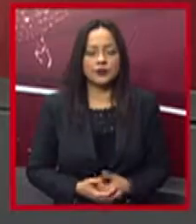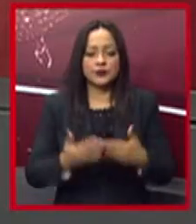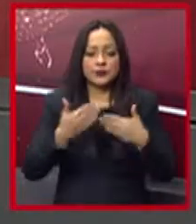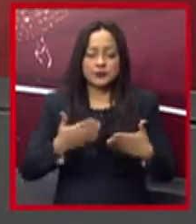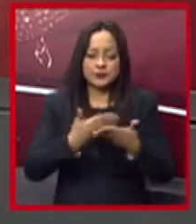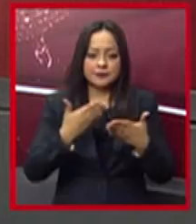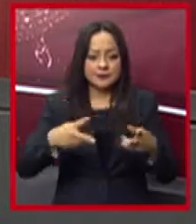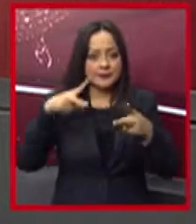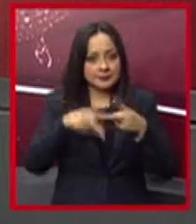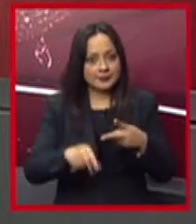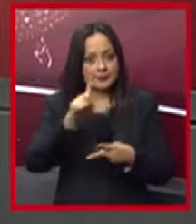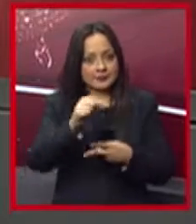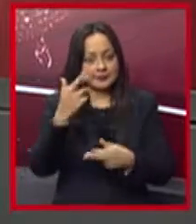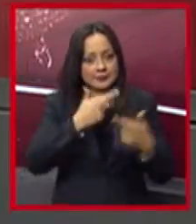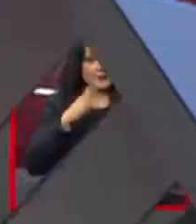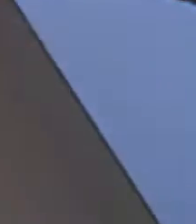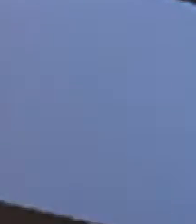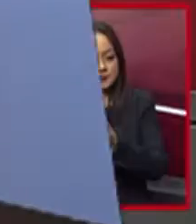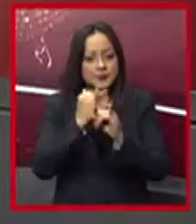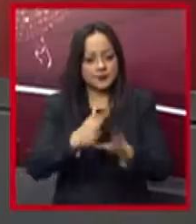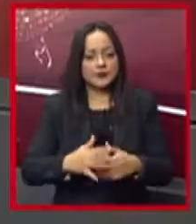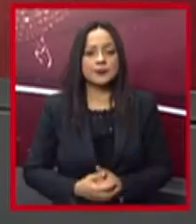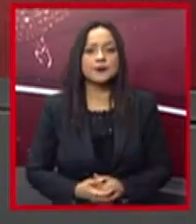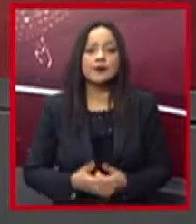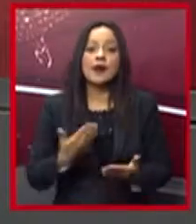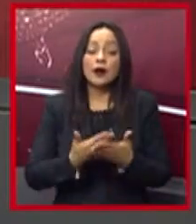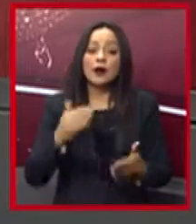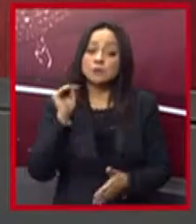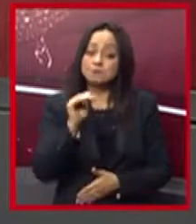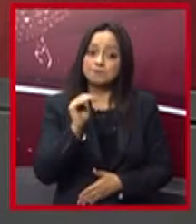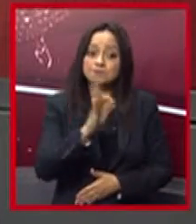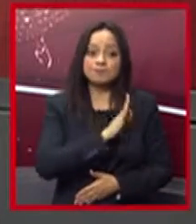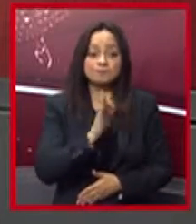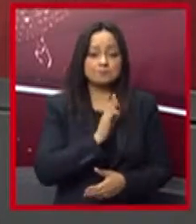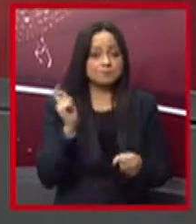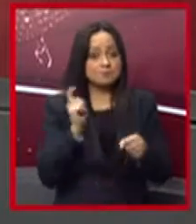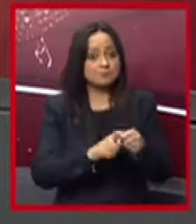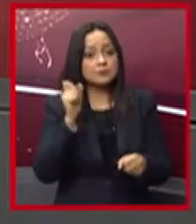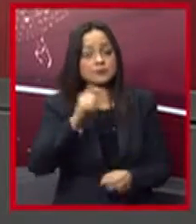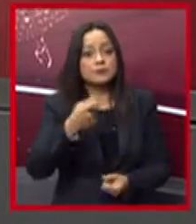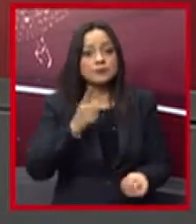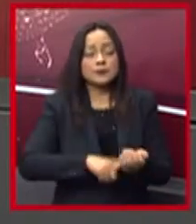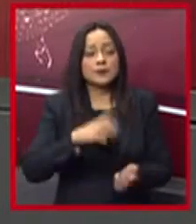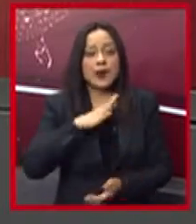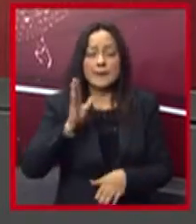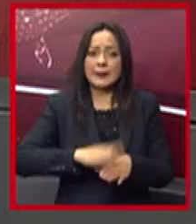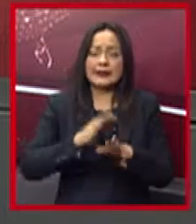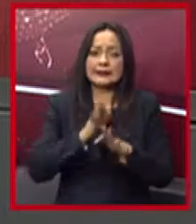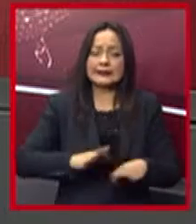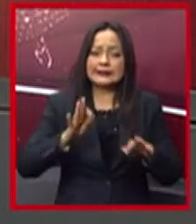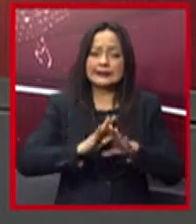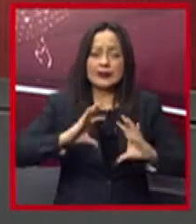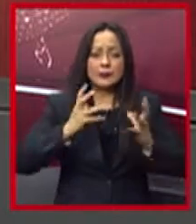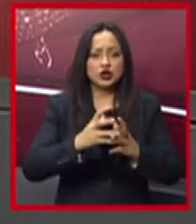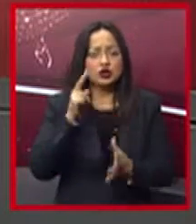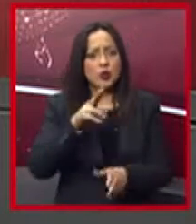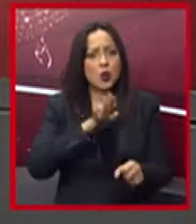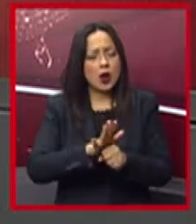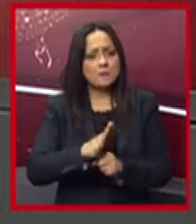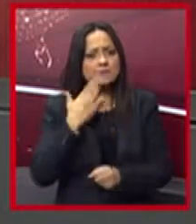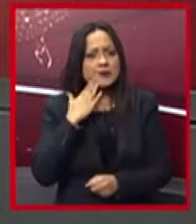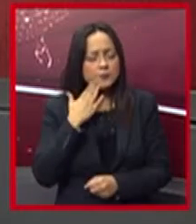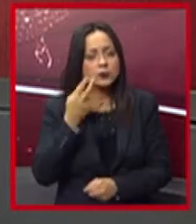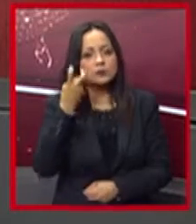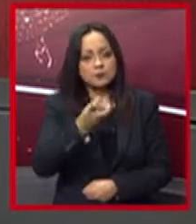Vamos a un nuevo corte y regresamos con más información. Mientras tanto, quiero invitarlo a que nos agregue en la red social más popular del mundo, es decir, Facebook.